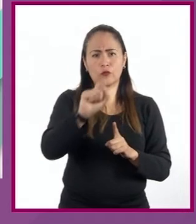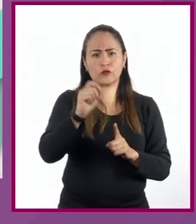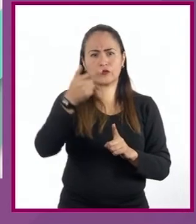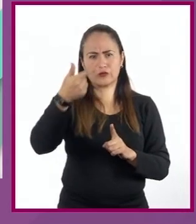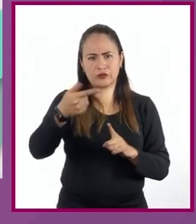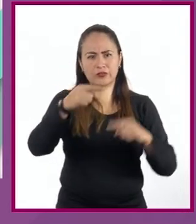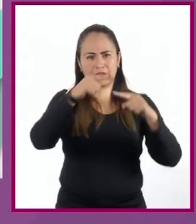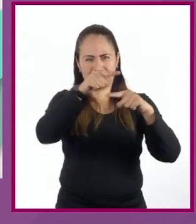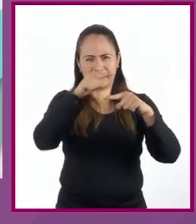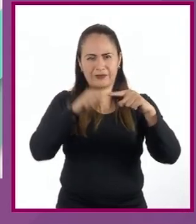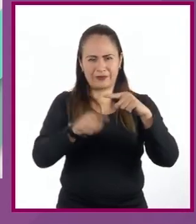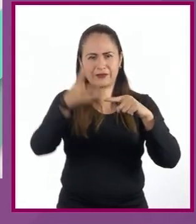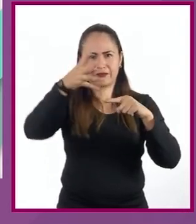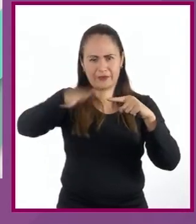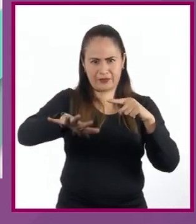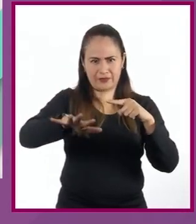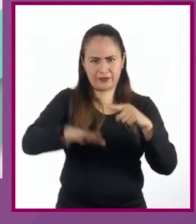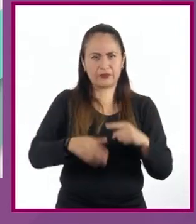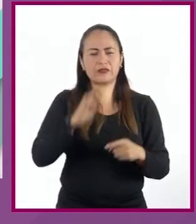10 y tenemos